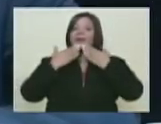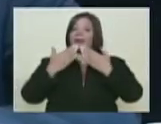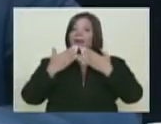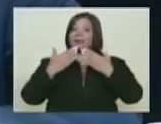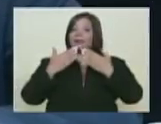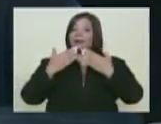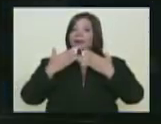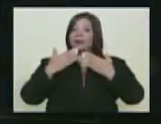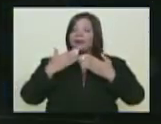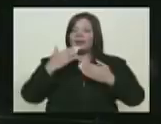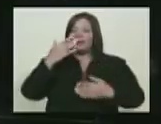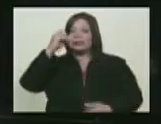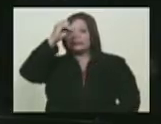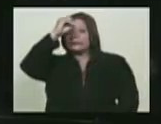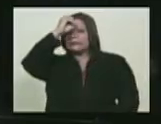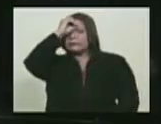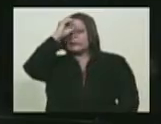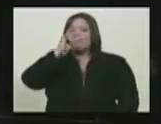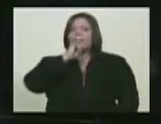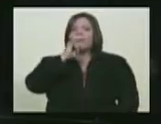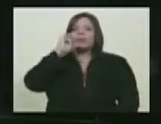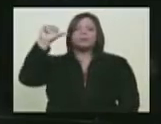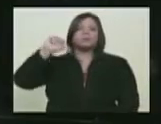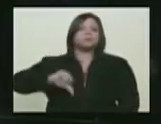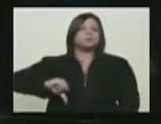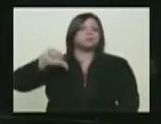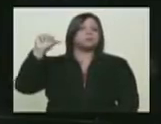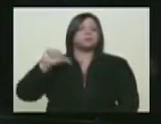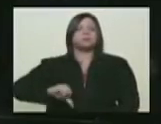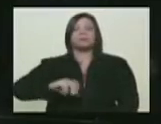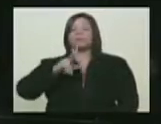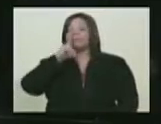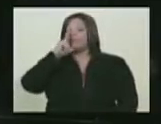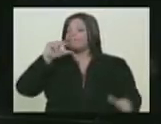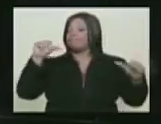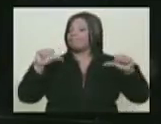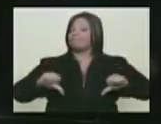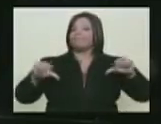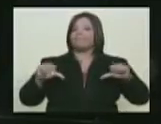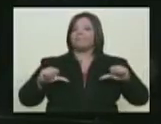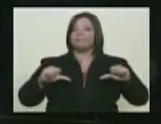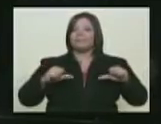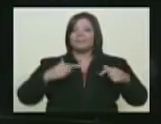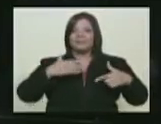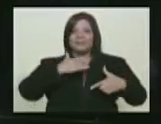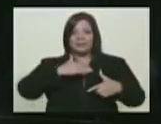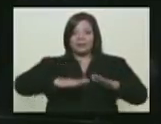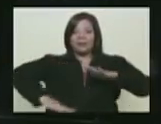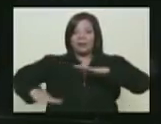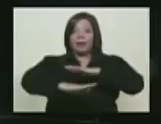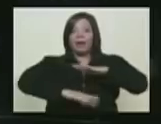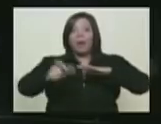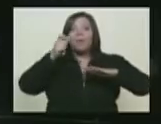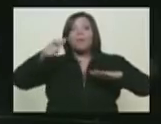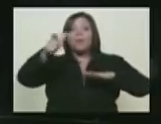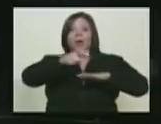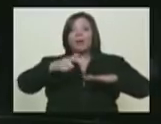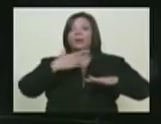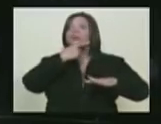de desinformación sobre Venezuela es verdaderamente trágico. Y de simpatía desde abajo, ¿no?